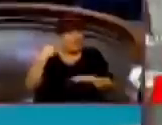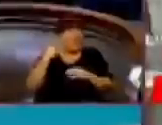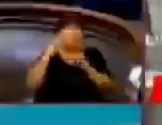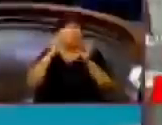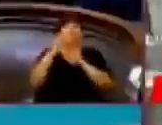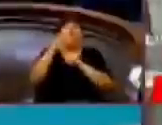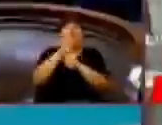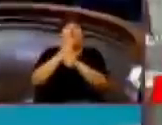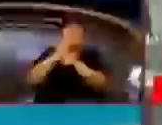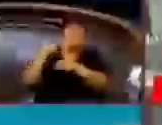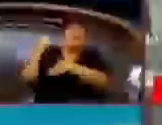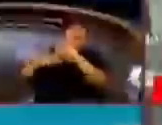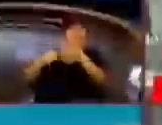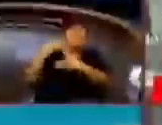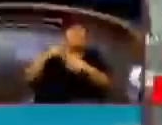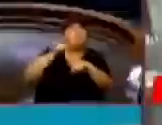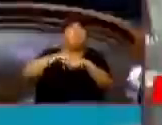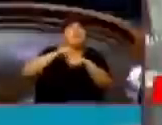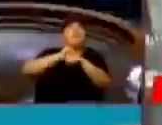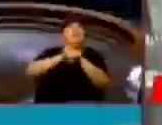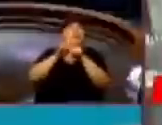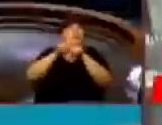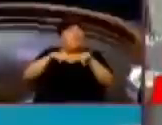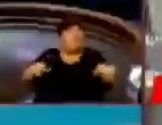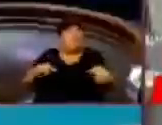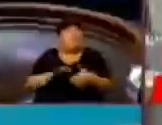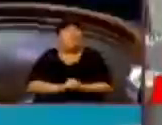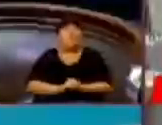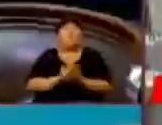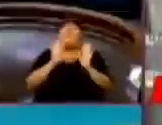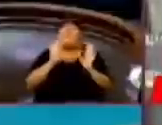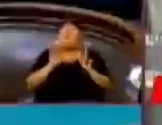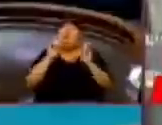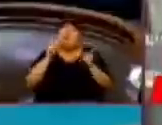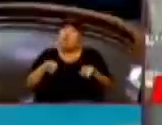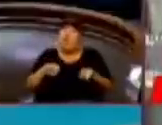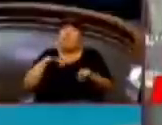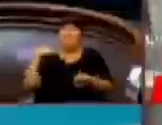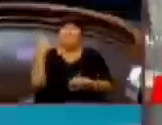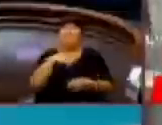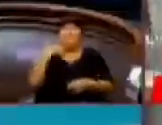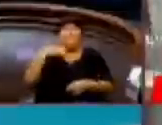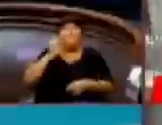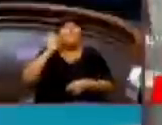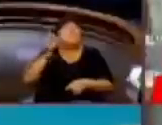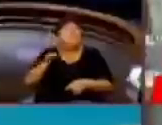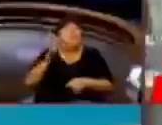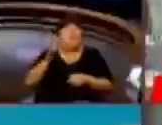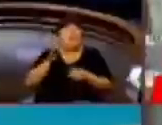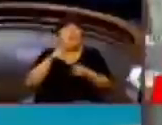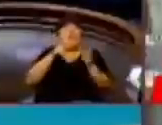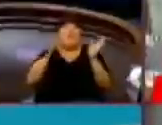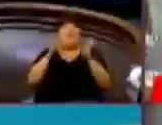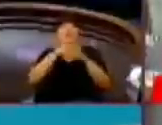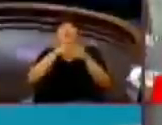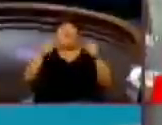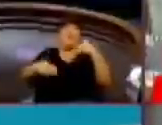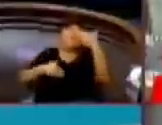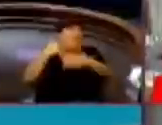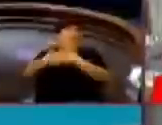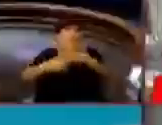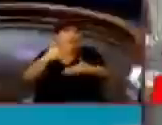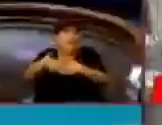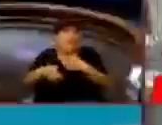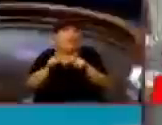la Cámpora. Pero hay otros activos intermedios que podría ser interesante esperando dentro de 2 años una Argentina diferente.